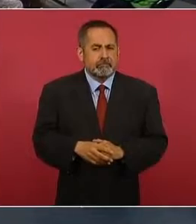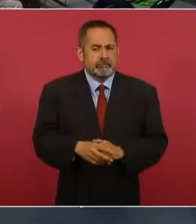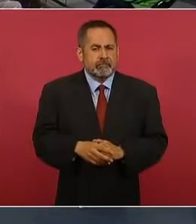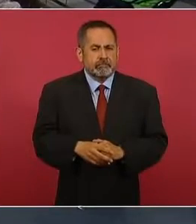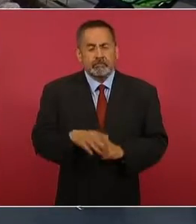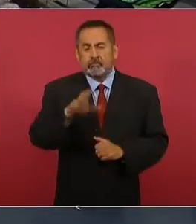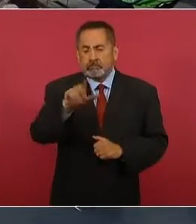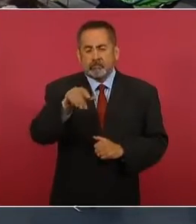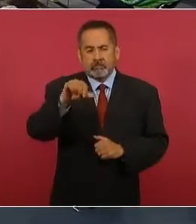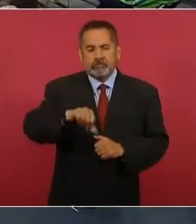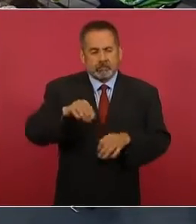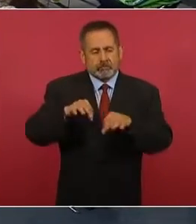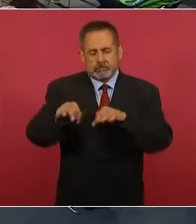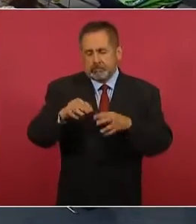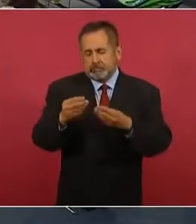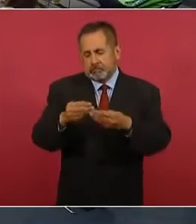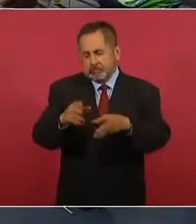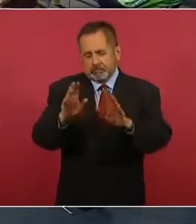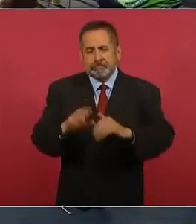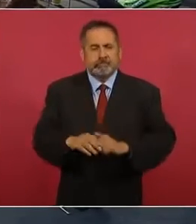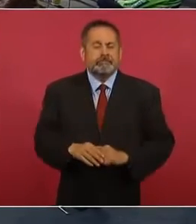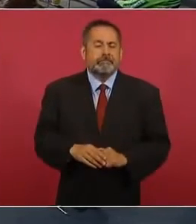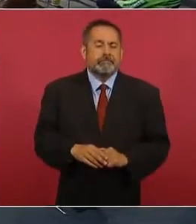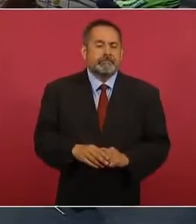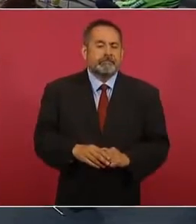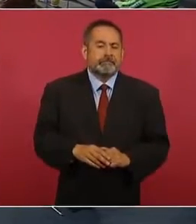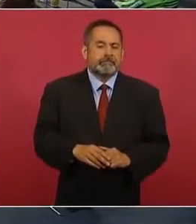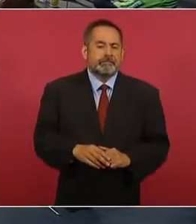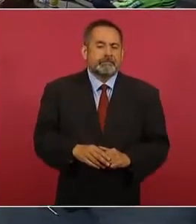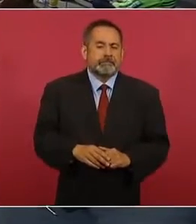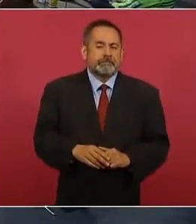Hoy tengo mucho trabajo también. Sí.